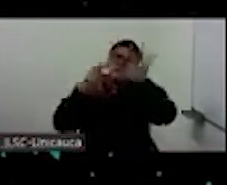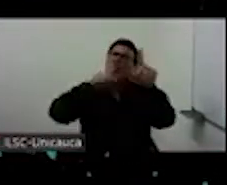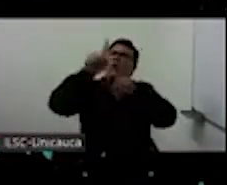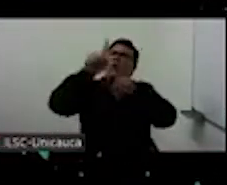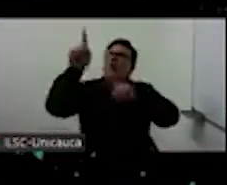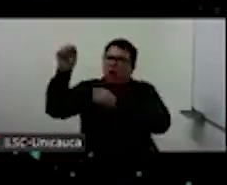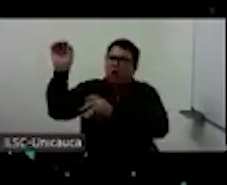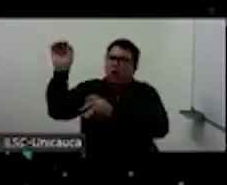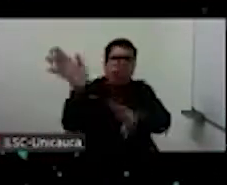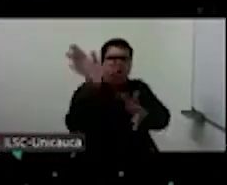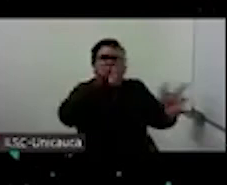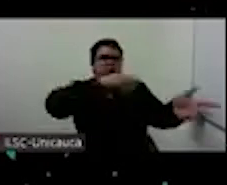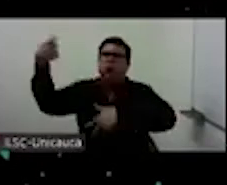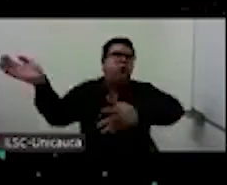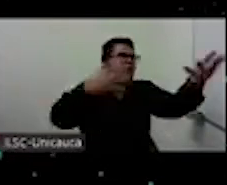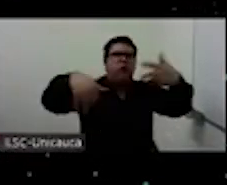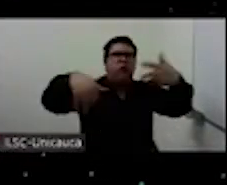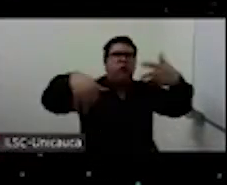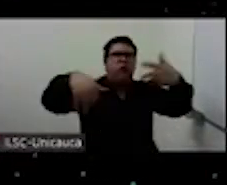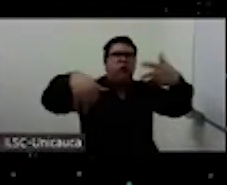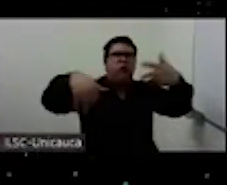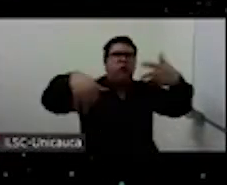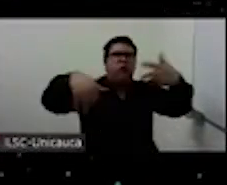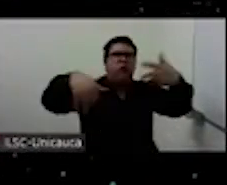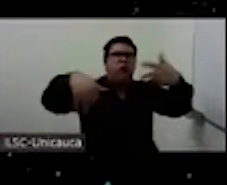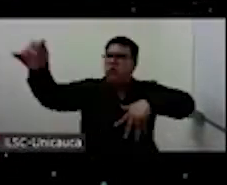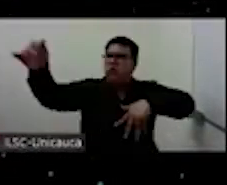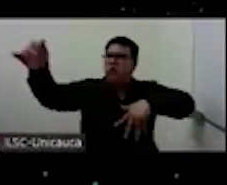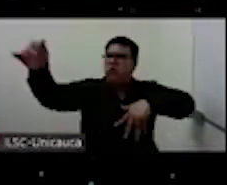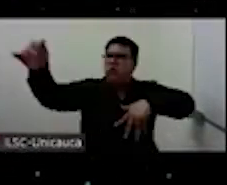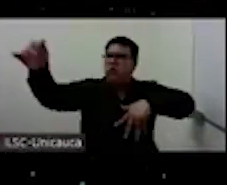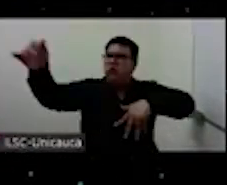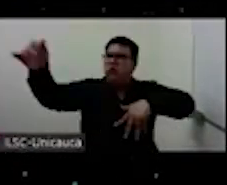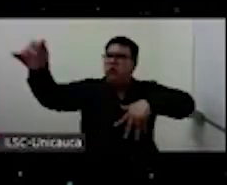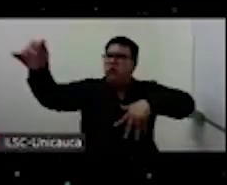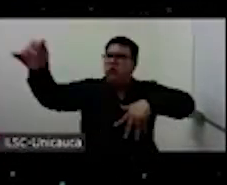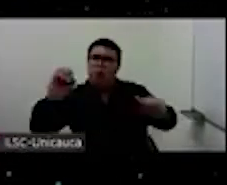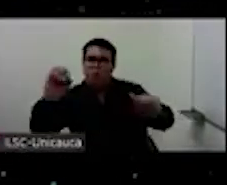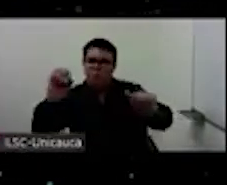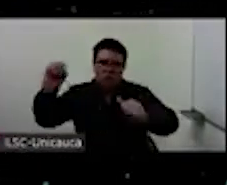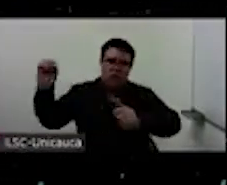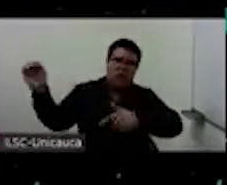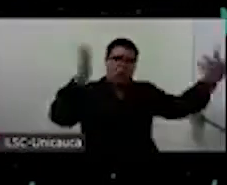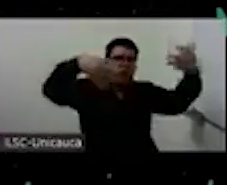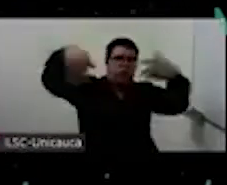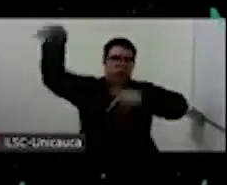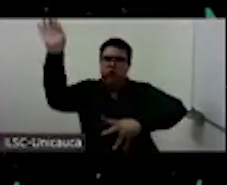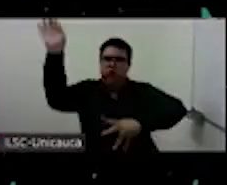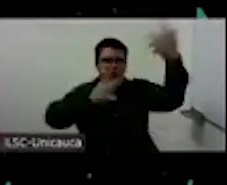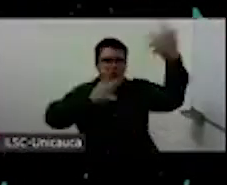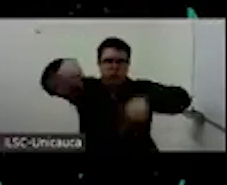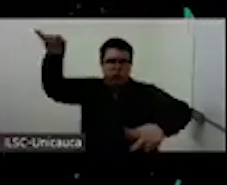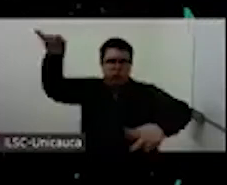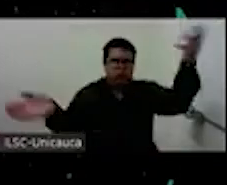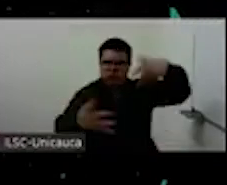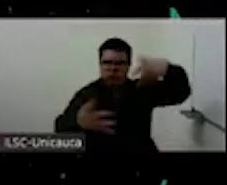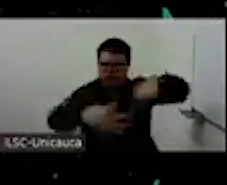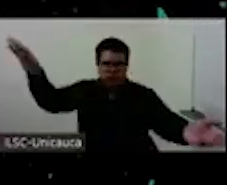viento sin rumbo. Una era de sexo femenino y la otra de sexo masculino. Estas dos corrientes se